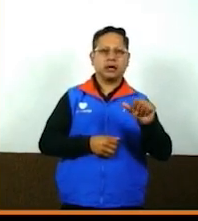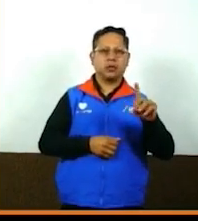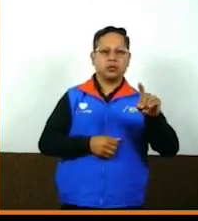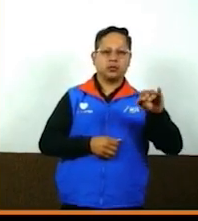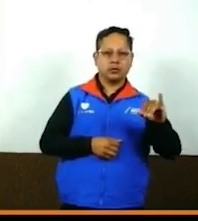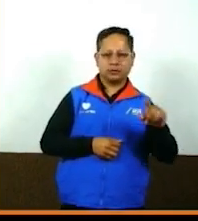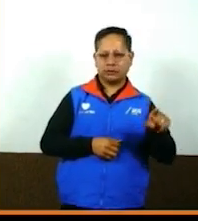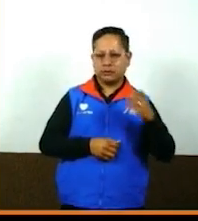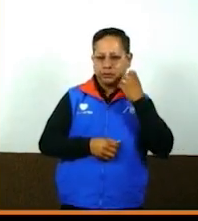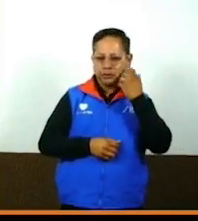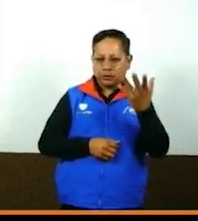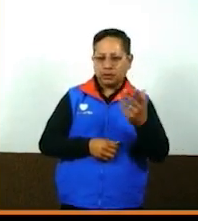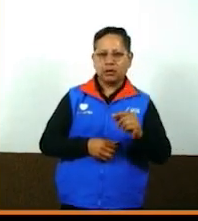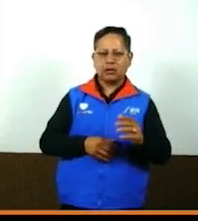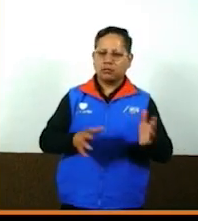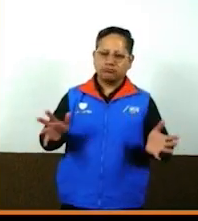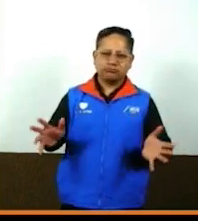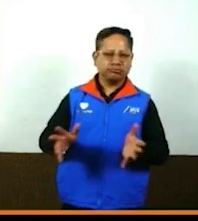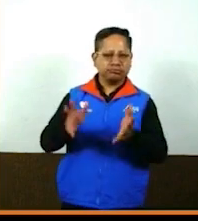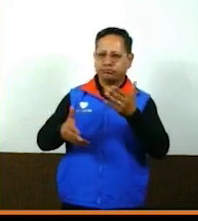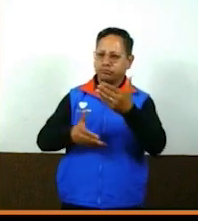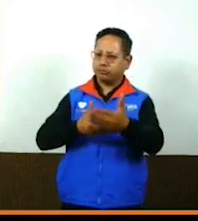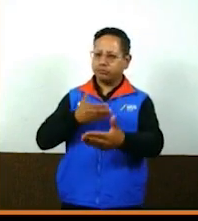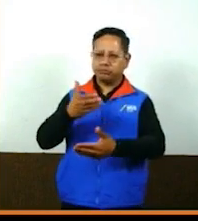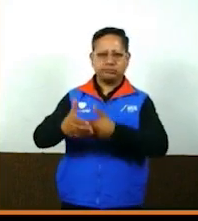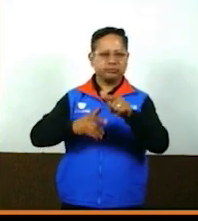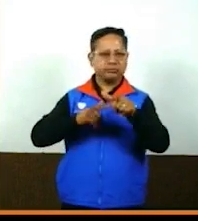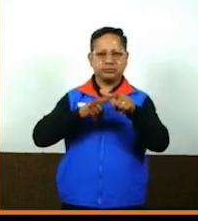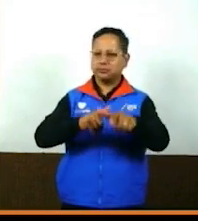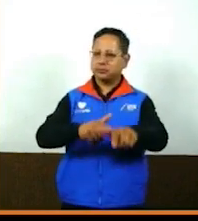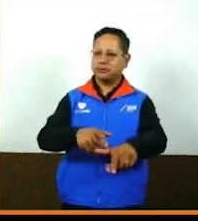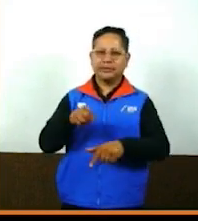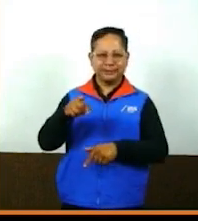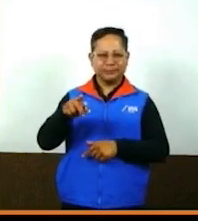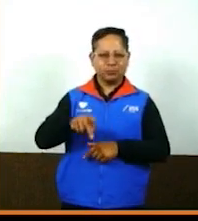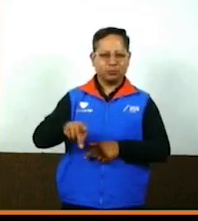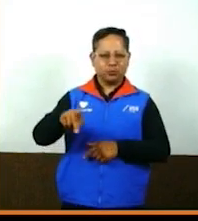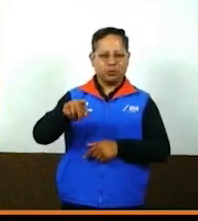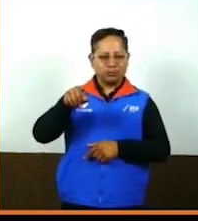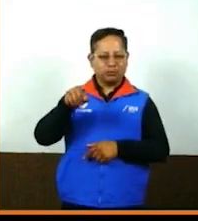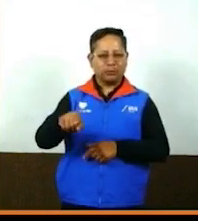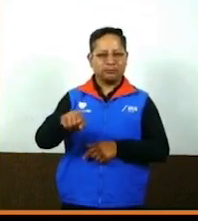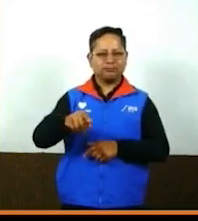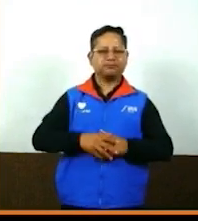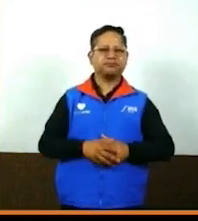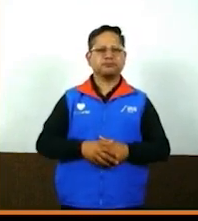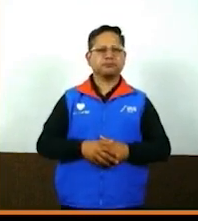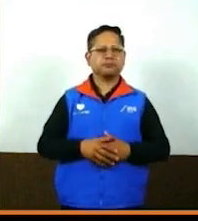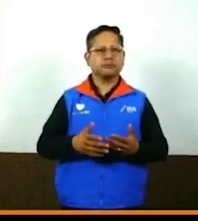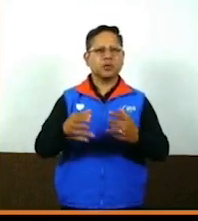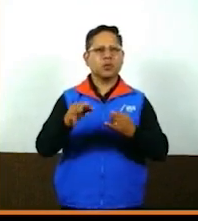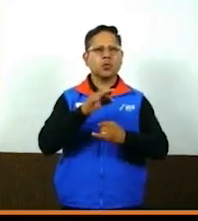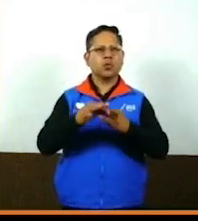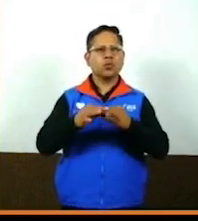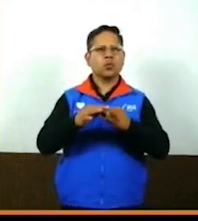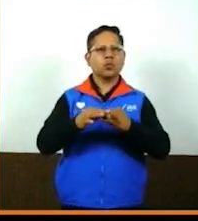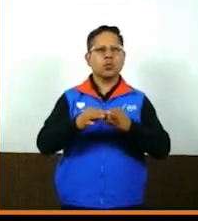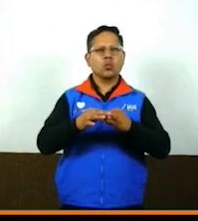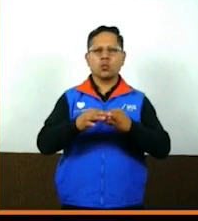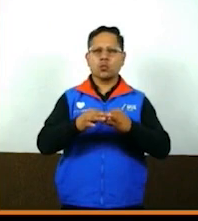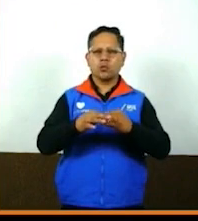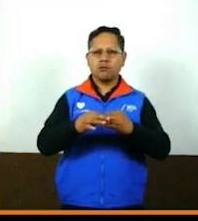región. Queremos seguir promoviendo el desarrollo sustentable de San José Chiapa. Y por último, ¿qué es el último pilar? Que